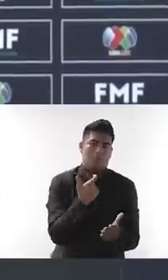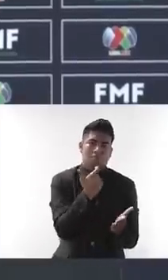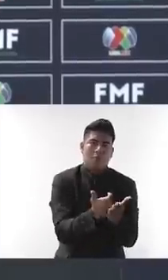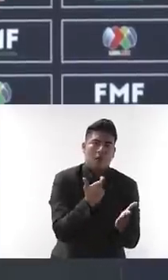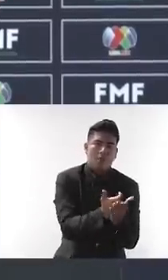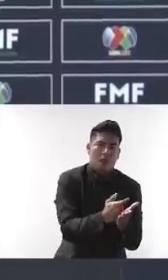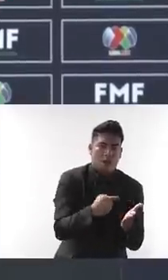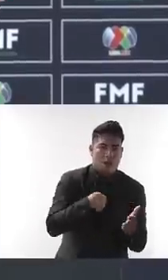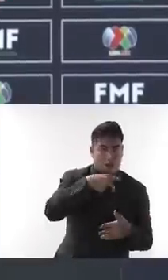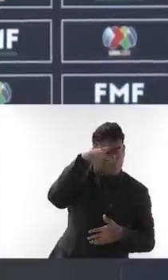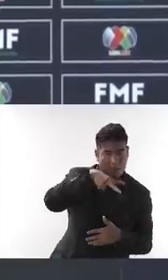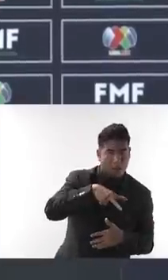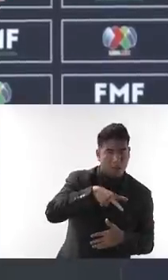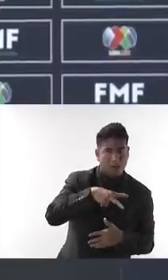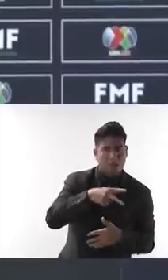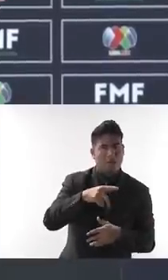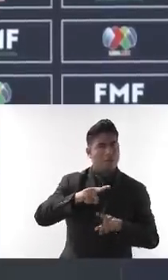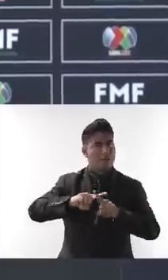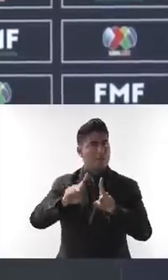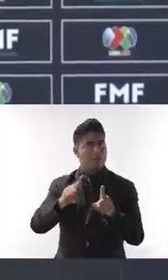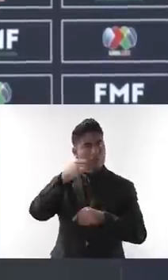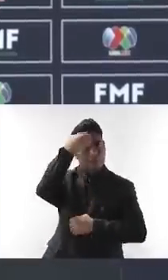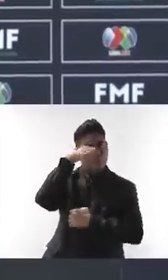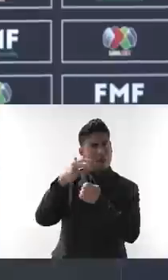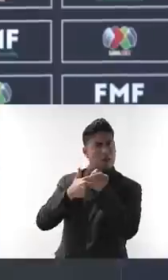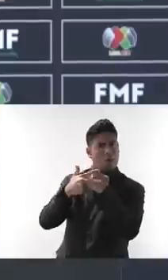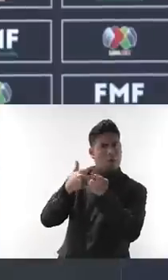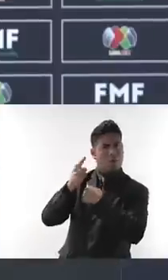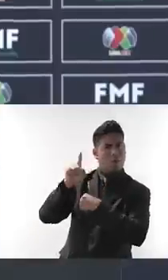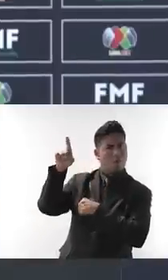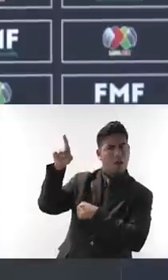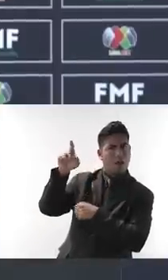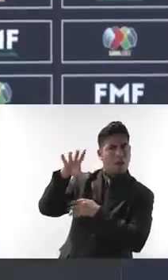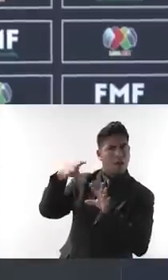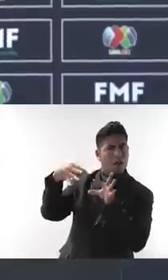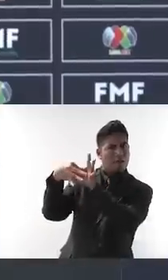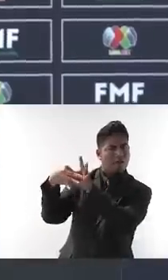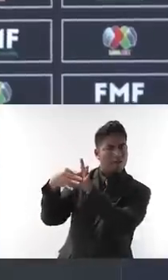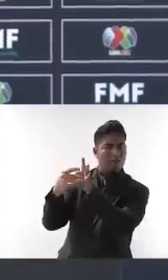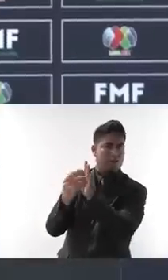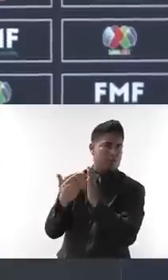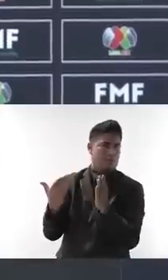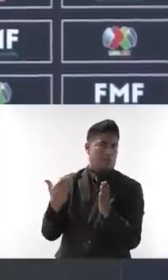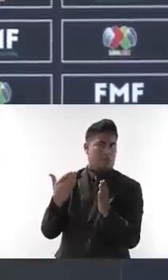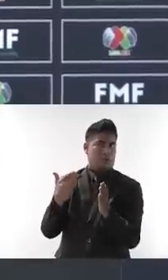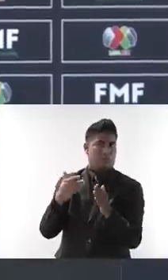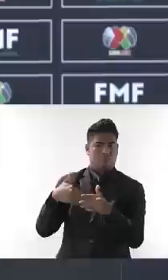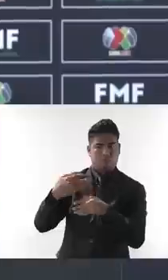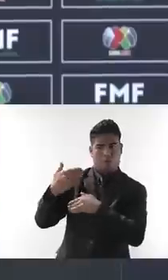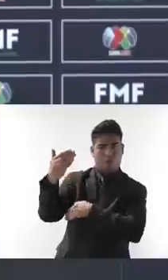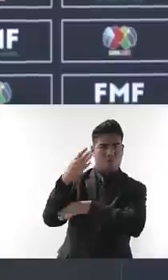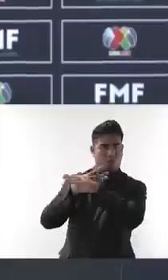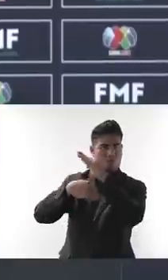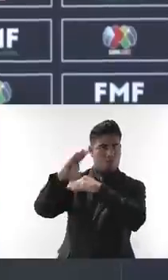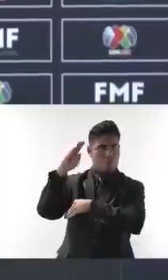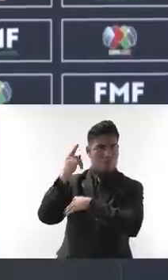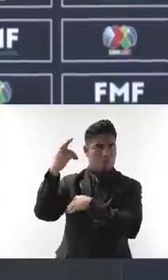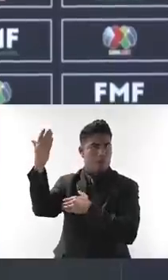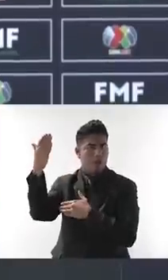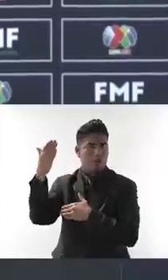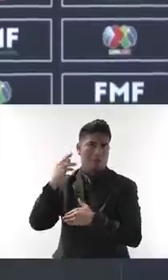presente, una carrera exitosa en Europa va a generar más ingreso al jugador que una carrera exitosa